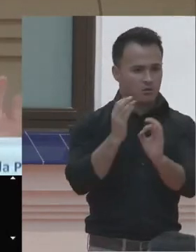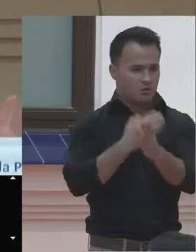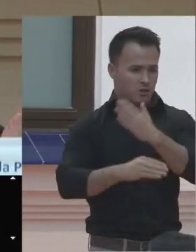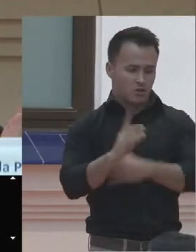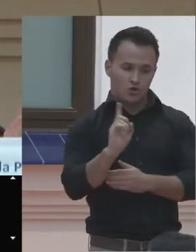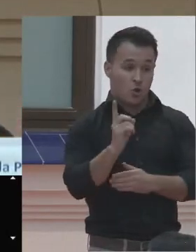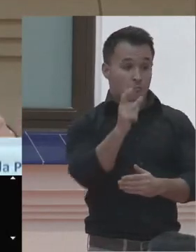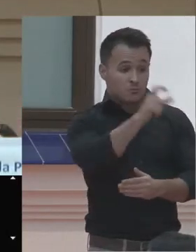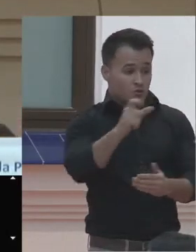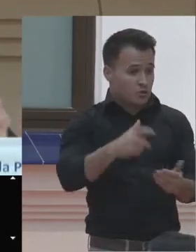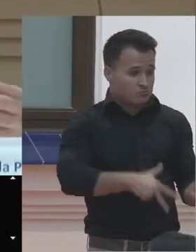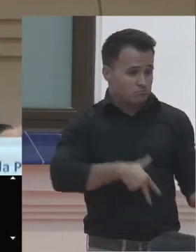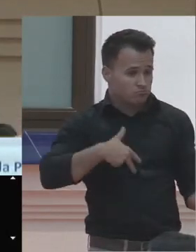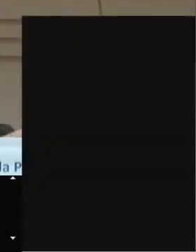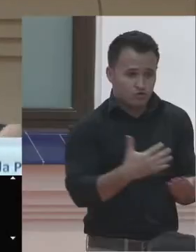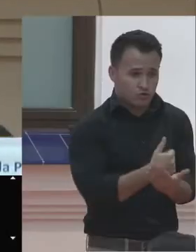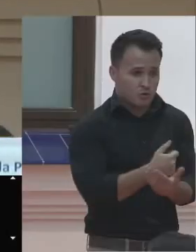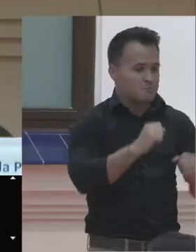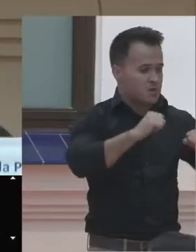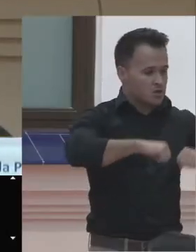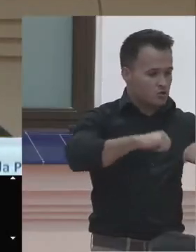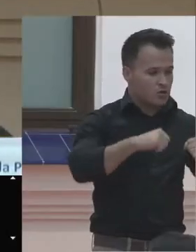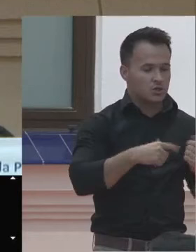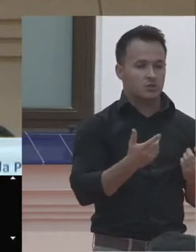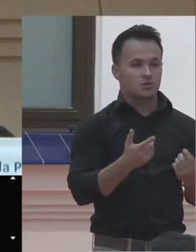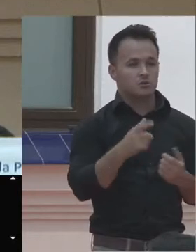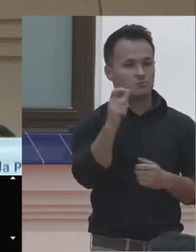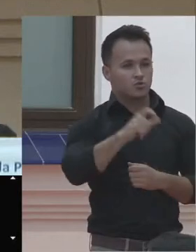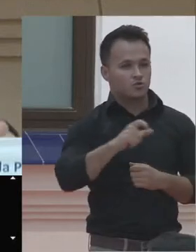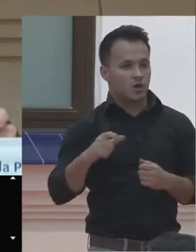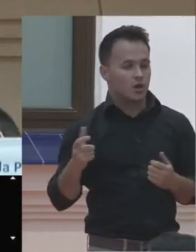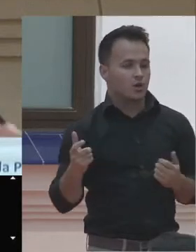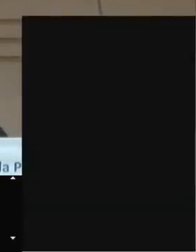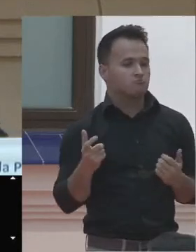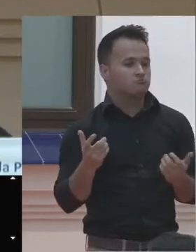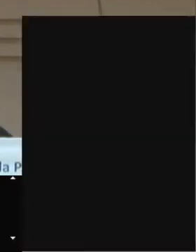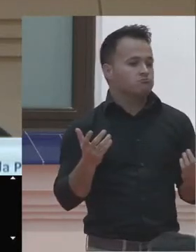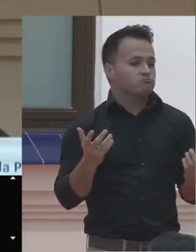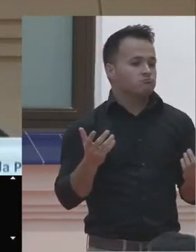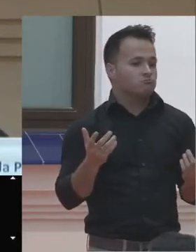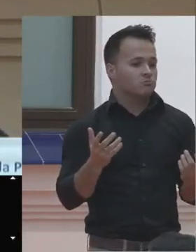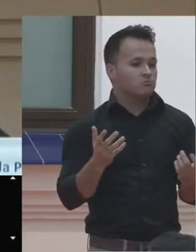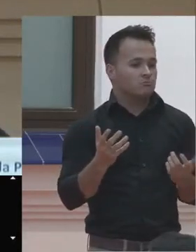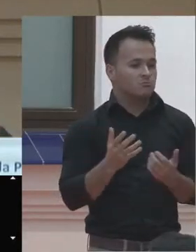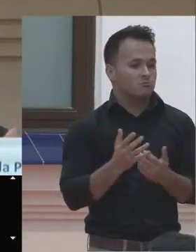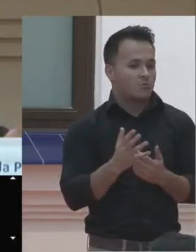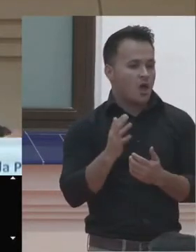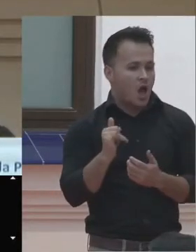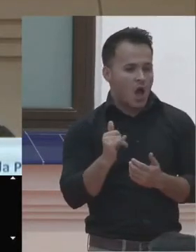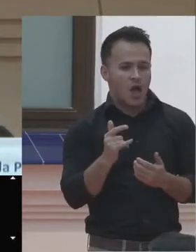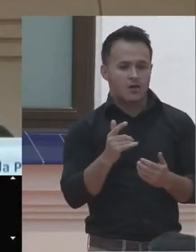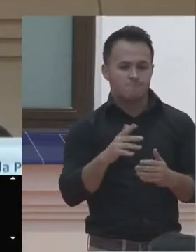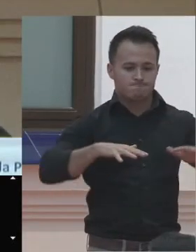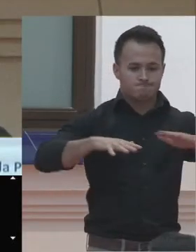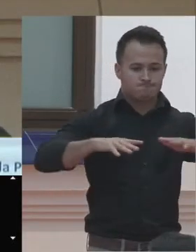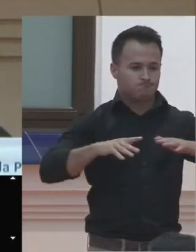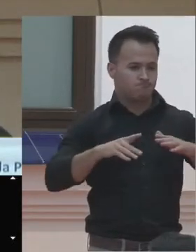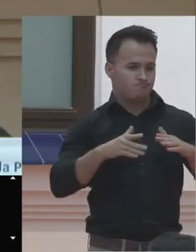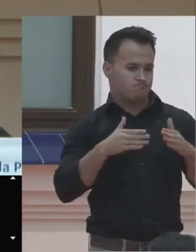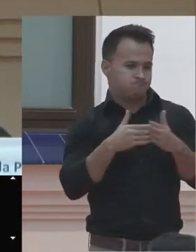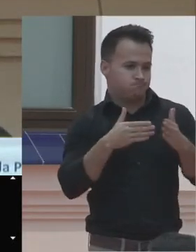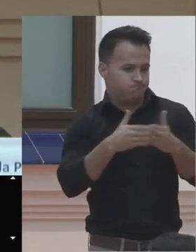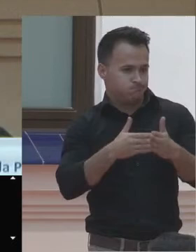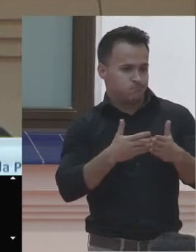de todas las personas, porque personas mayores, personas que tengan en un momento determinado una imposibilidad motriz,